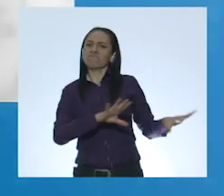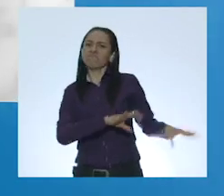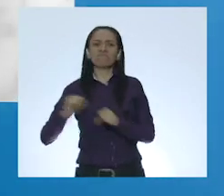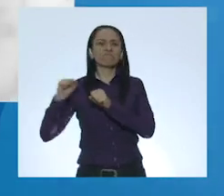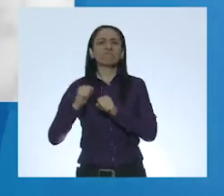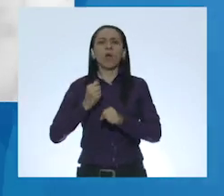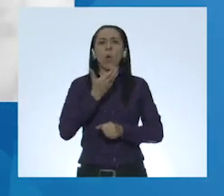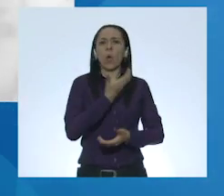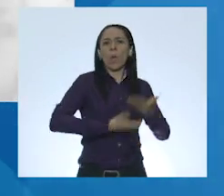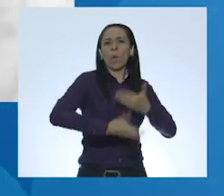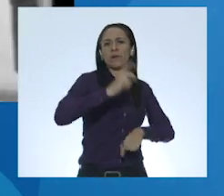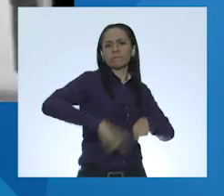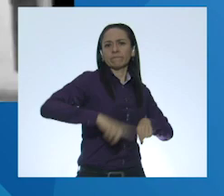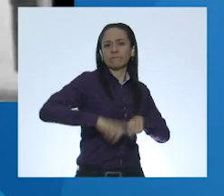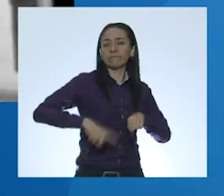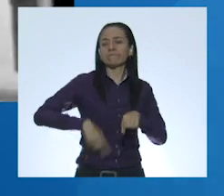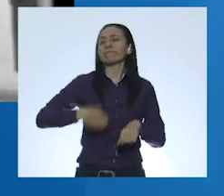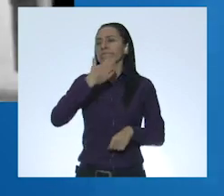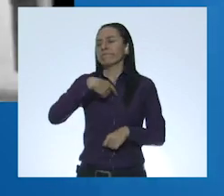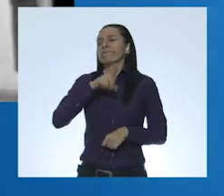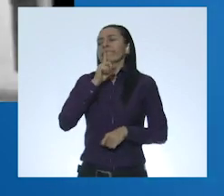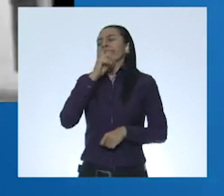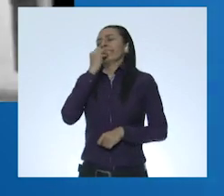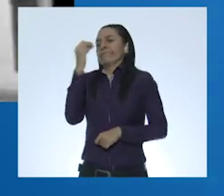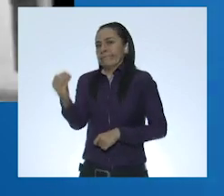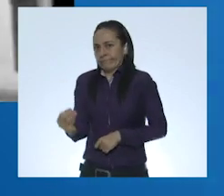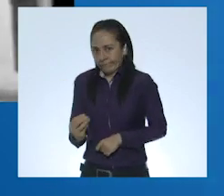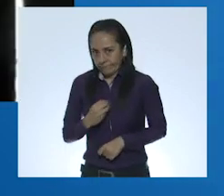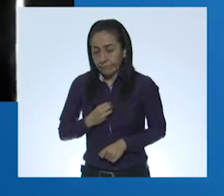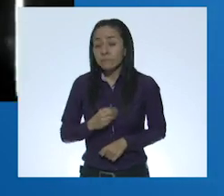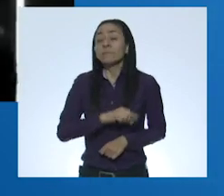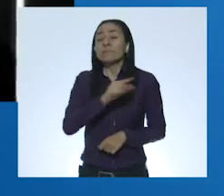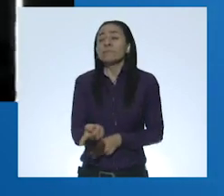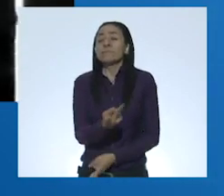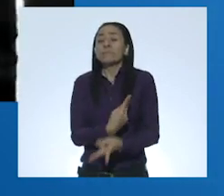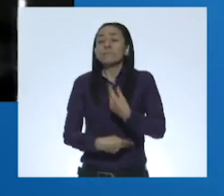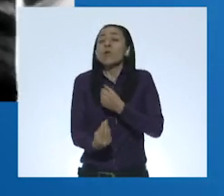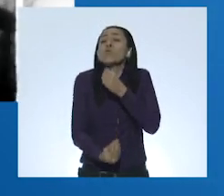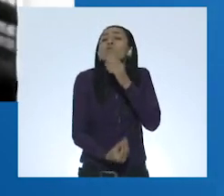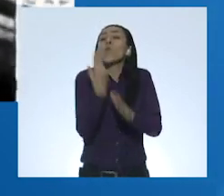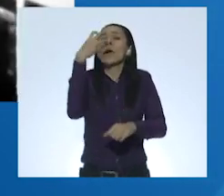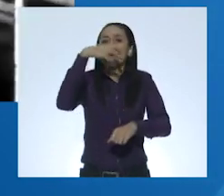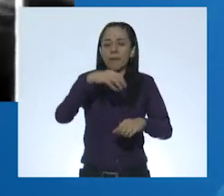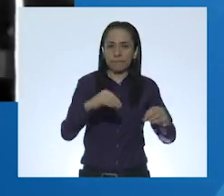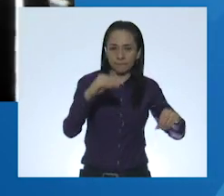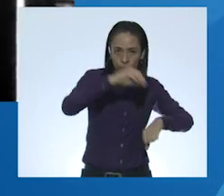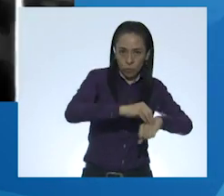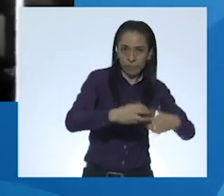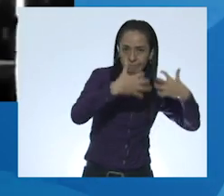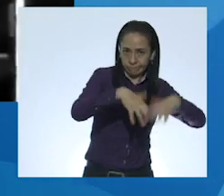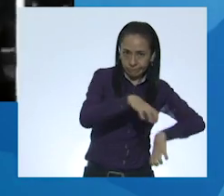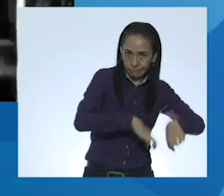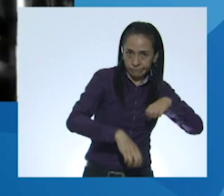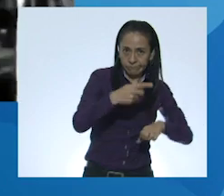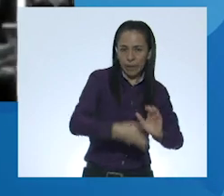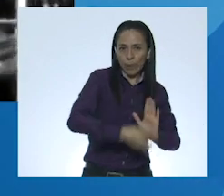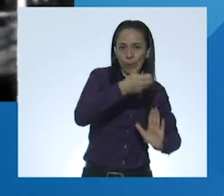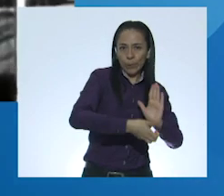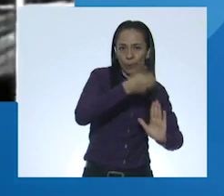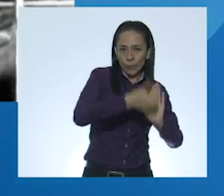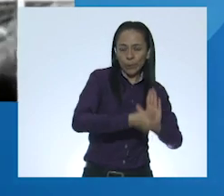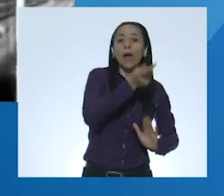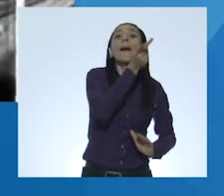la presión y poco después nació una compañía estatal destinada a la extracción y comercialización del